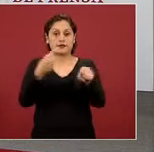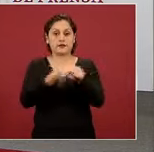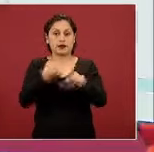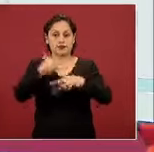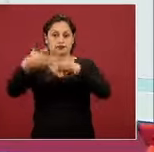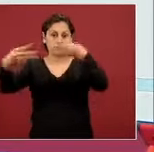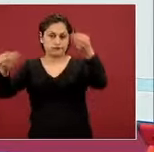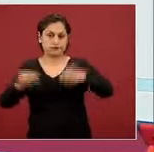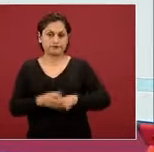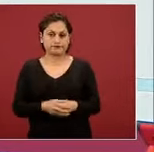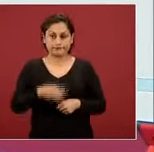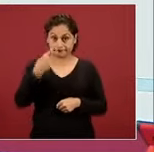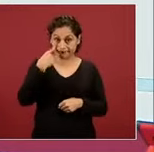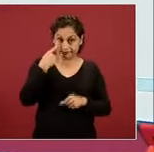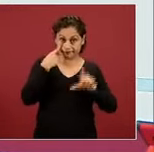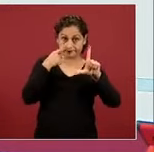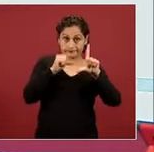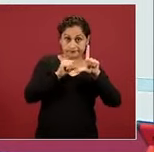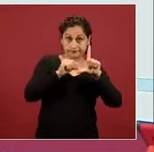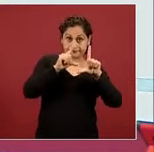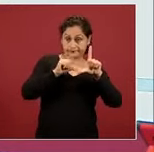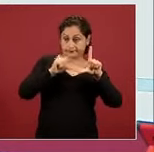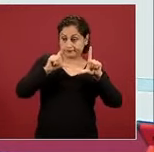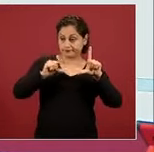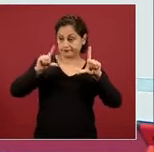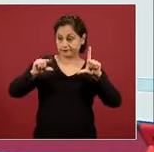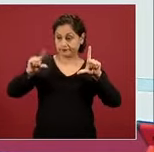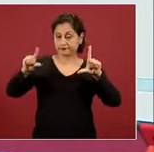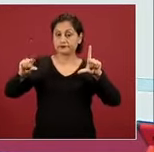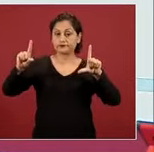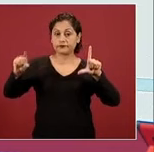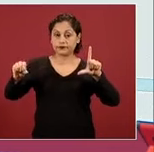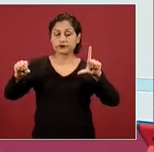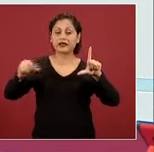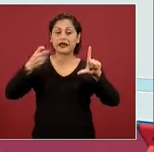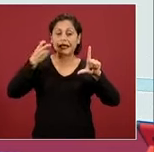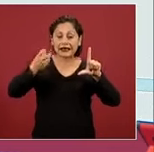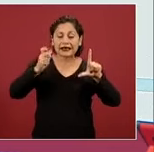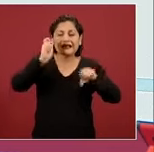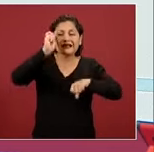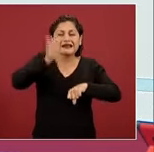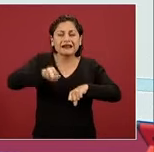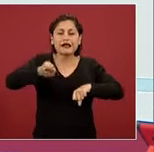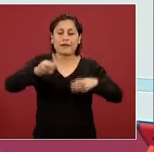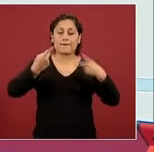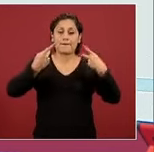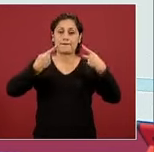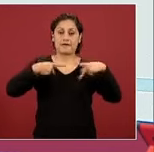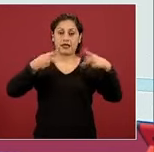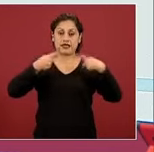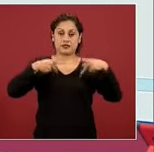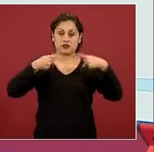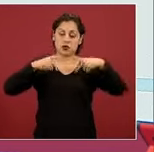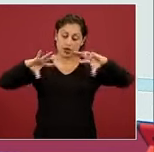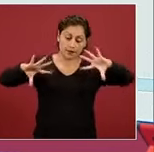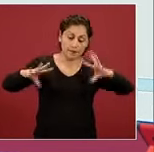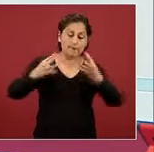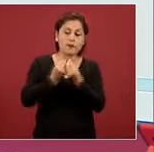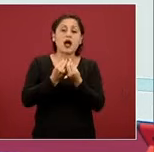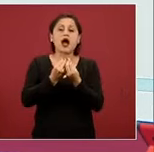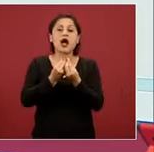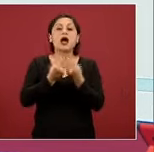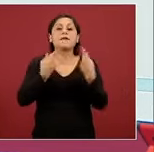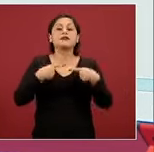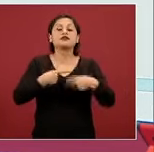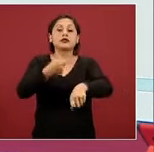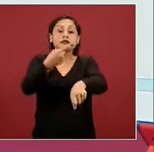tenemos es que la altura de cada una de estas columnas representa la suma de personas enfermas que han